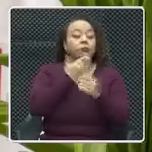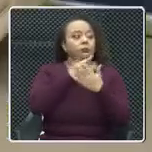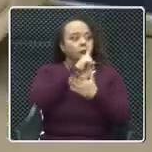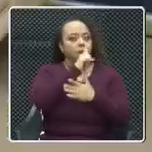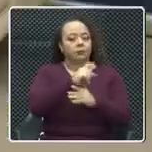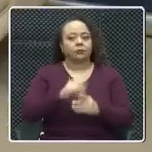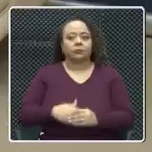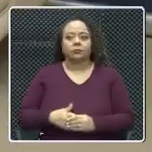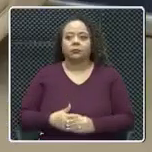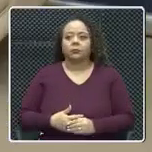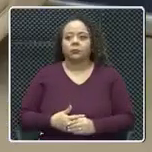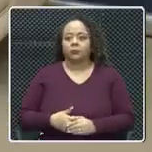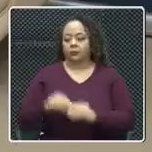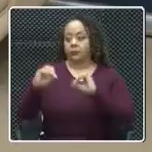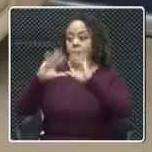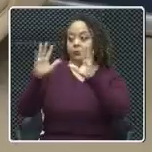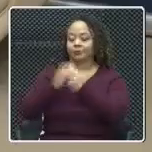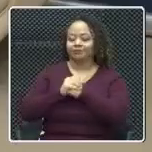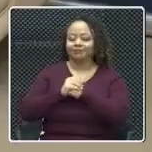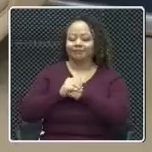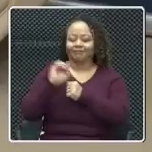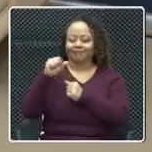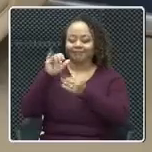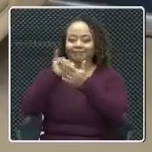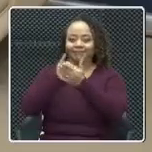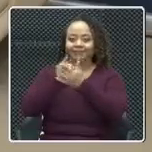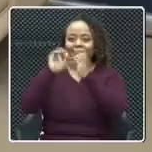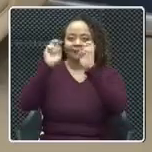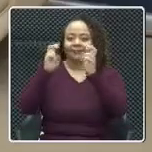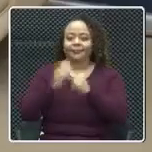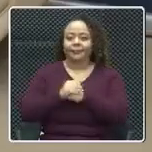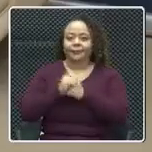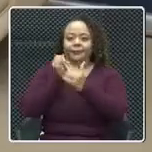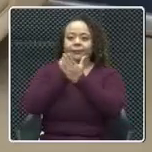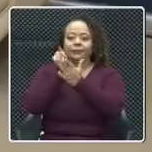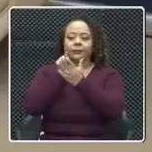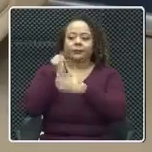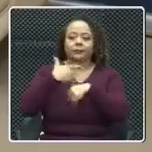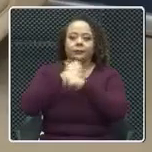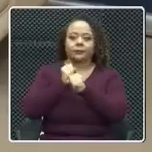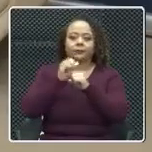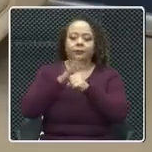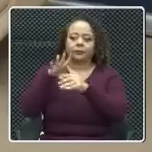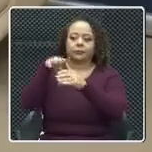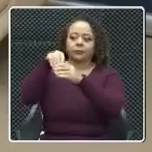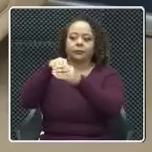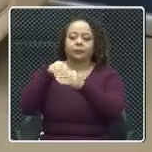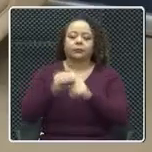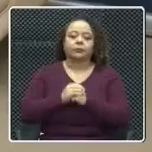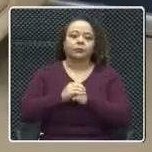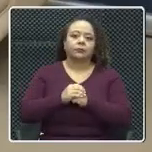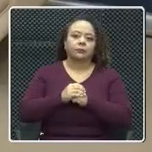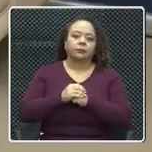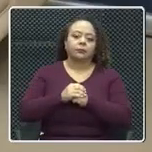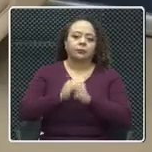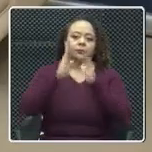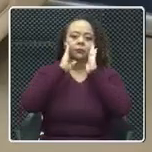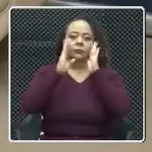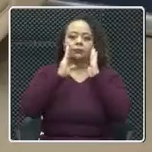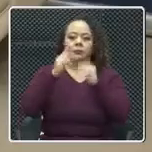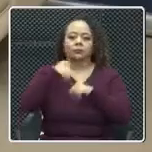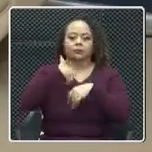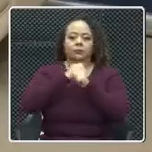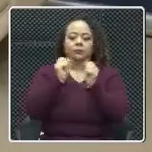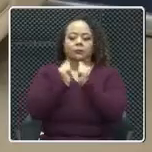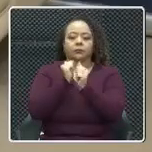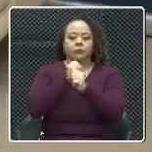pregunta, Carla. Claro. De hecho, ese es el tema, digamos, de la investigación que se hace okay, a lo interno, ¿verdad? De la atención que uno hace